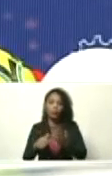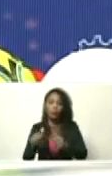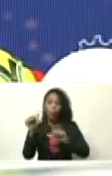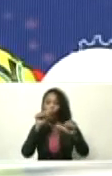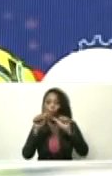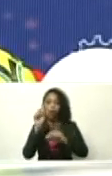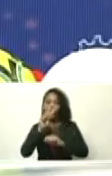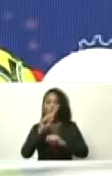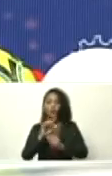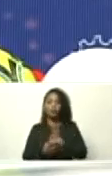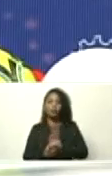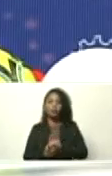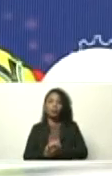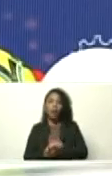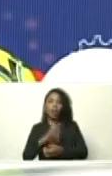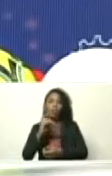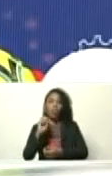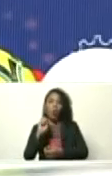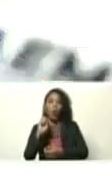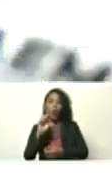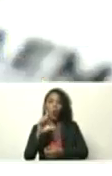alcohólicas, en La Dolorita.